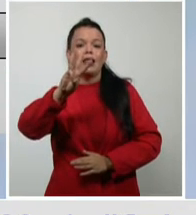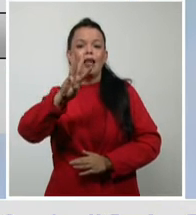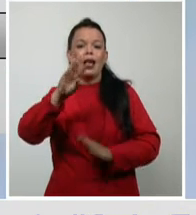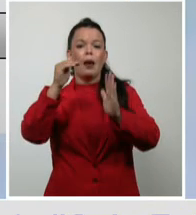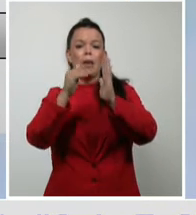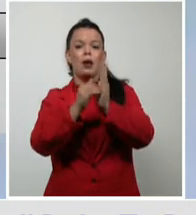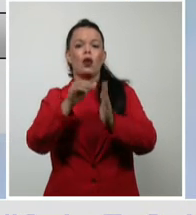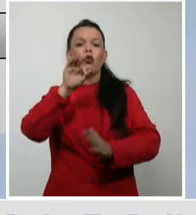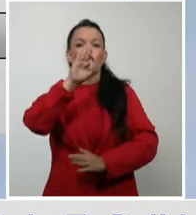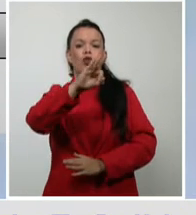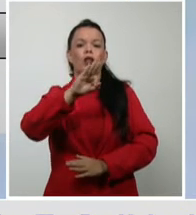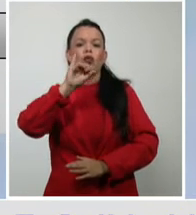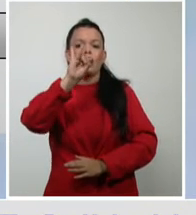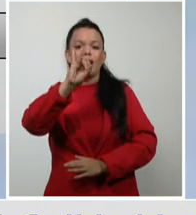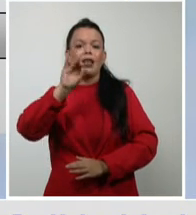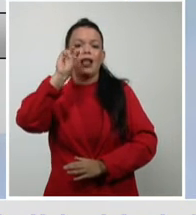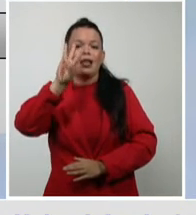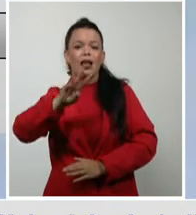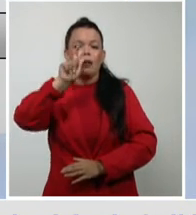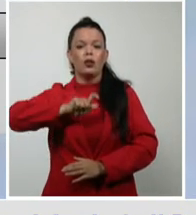1.803.373, fallecidos